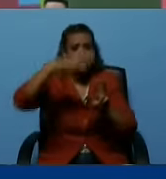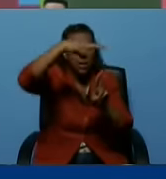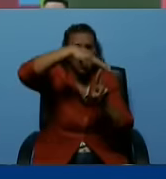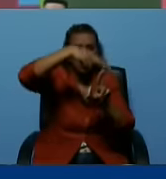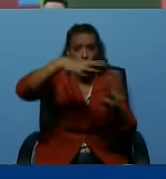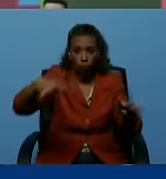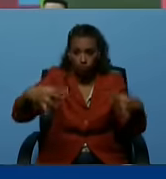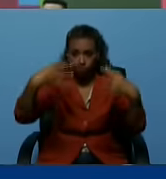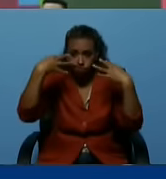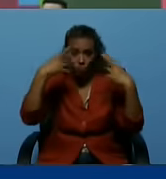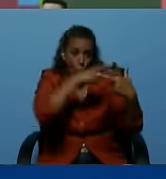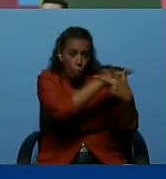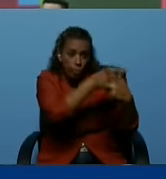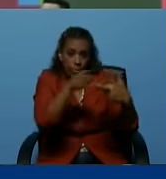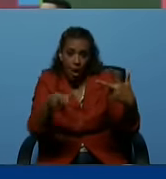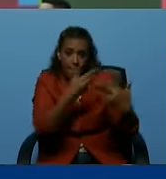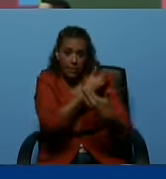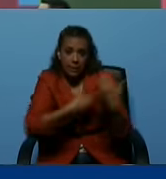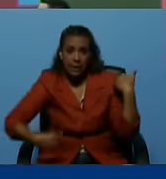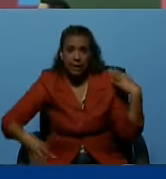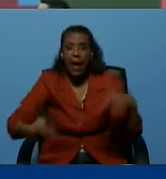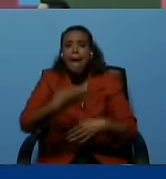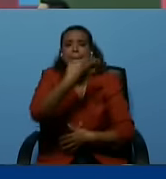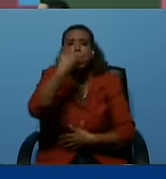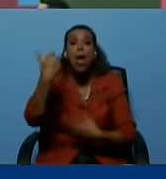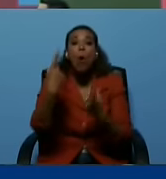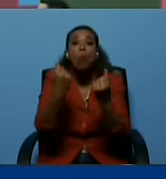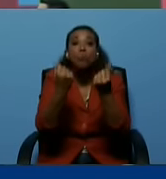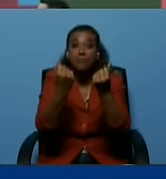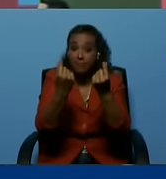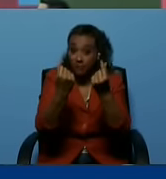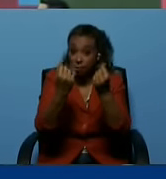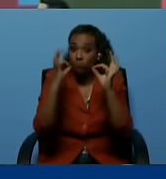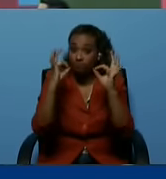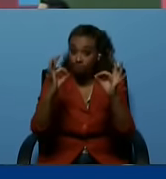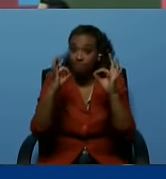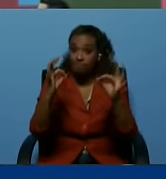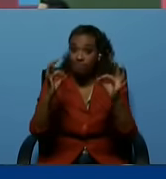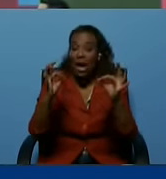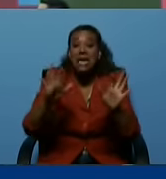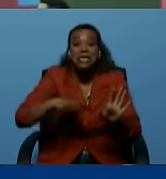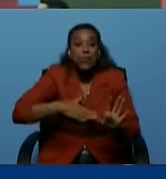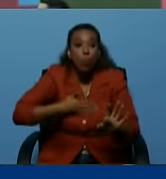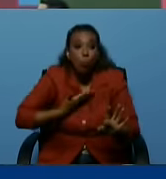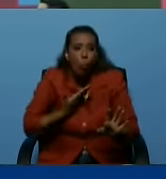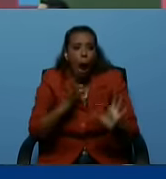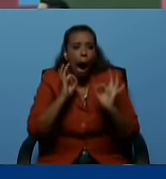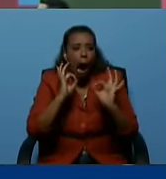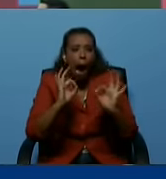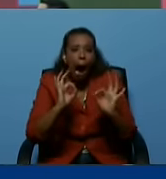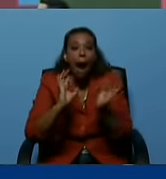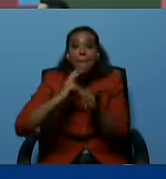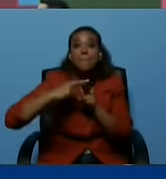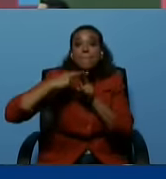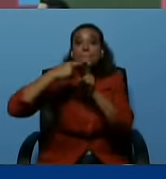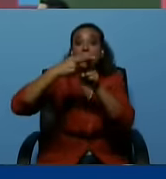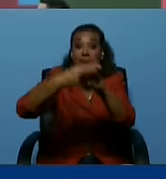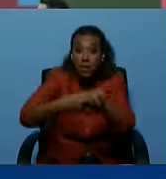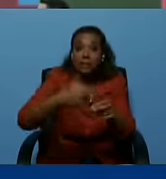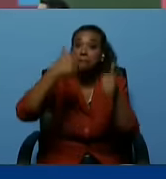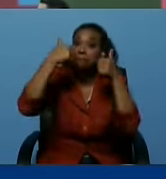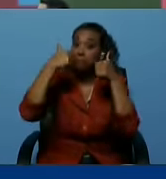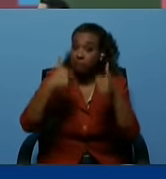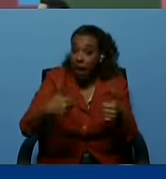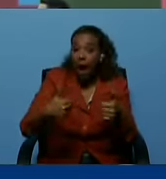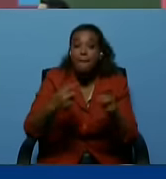Tesoro, el mejor dinero que se puede prestar